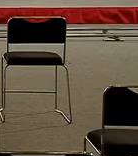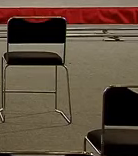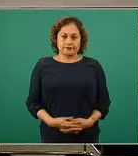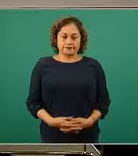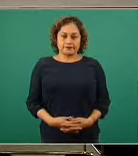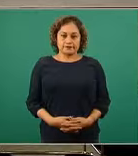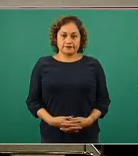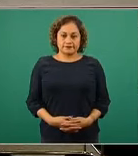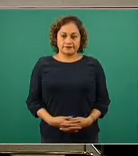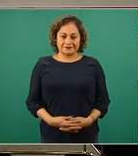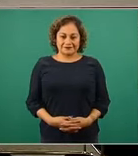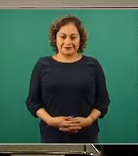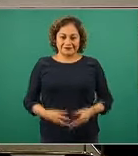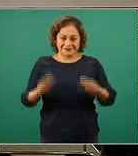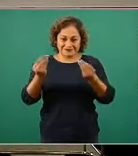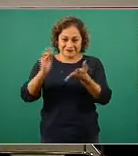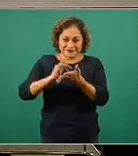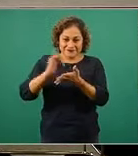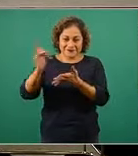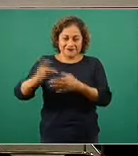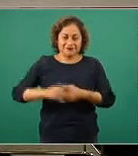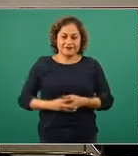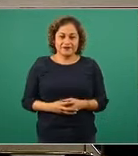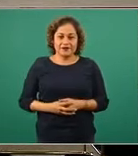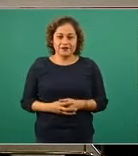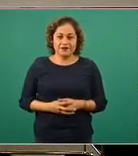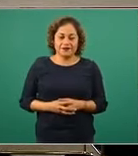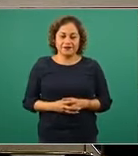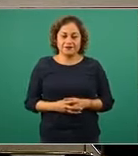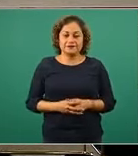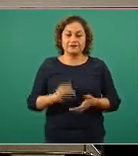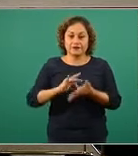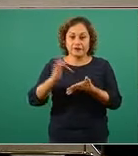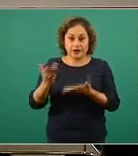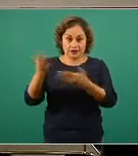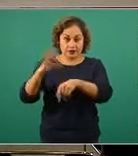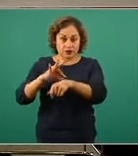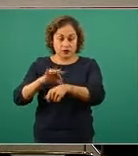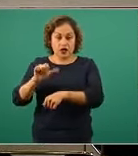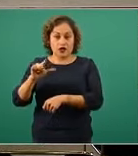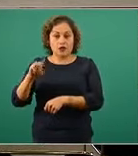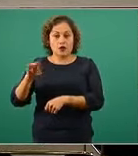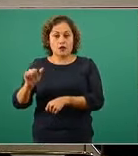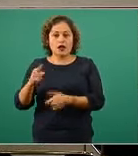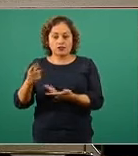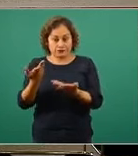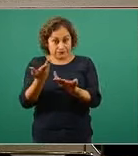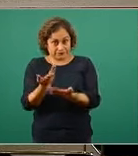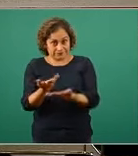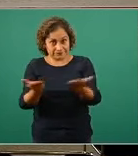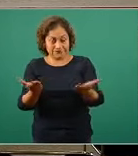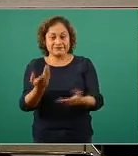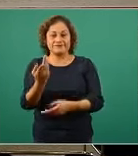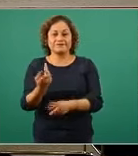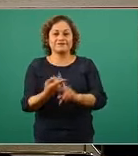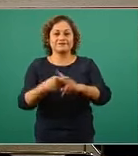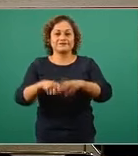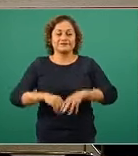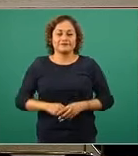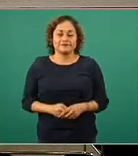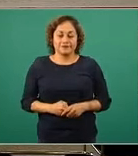de prensa. Muchas gracias. Muchas gracias, doctora Lomía. Pues si les parece, empezamos, por favor.